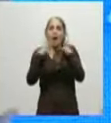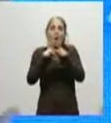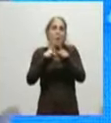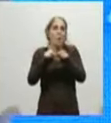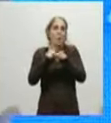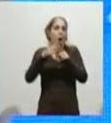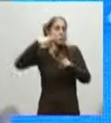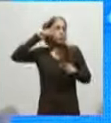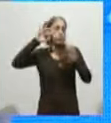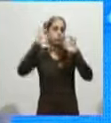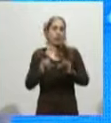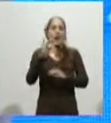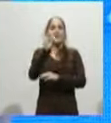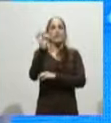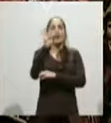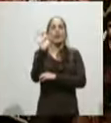Fefo Nieves.